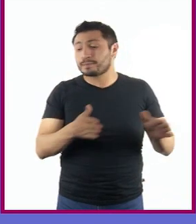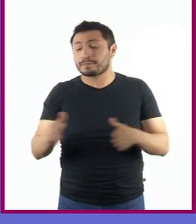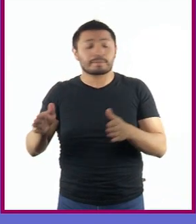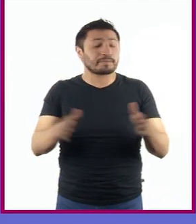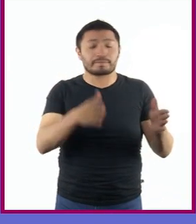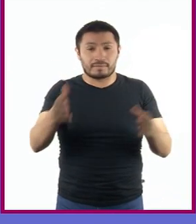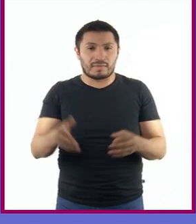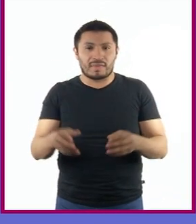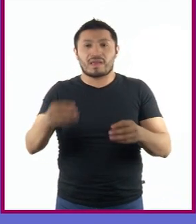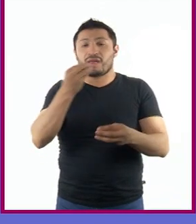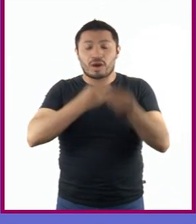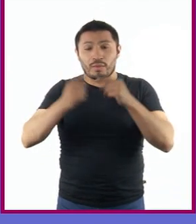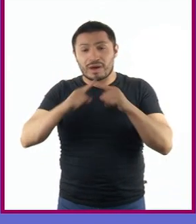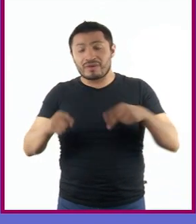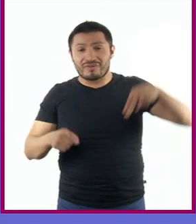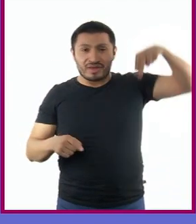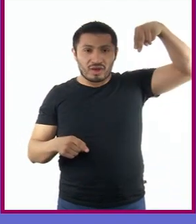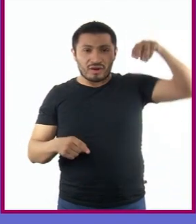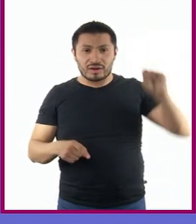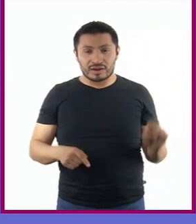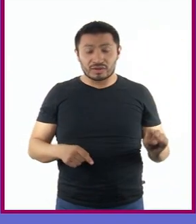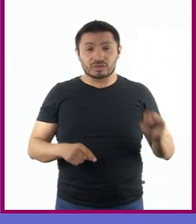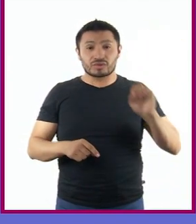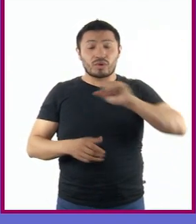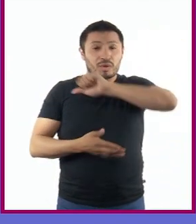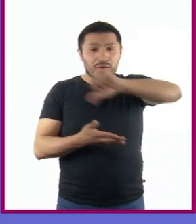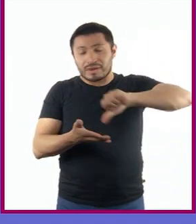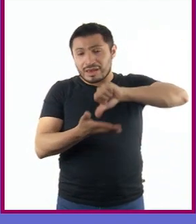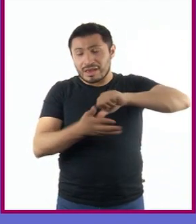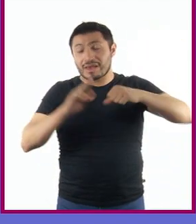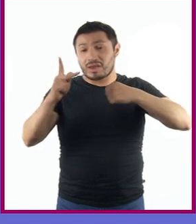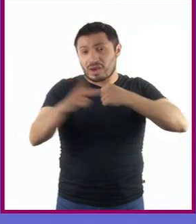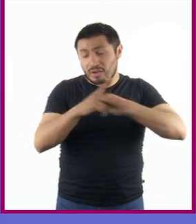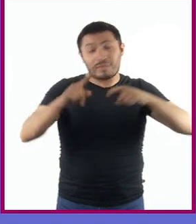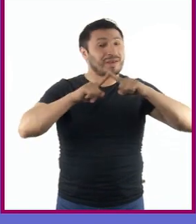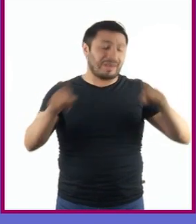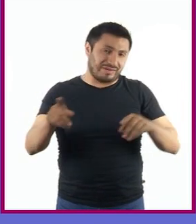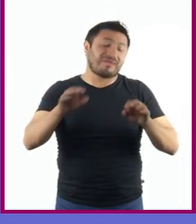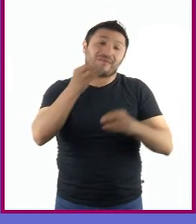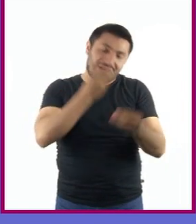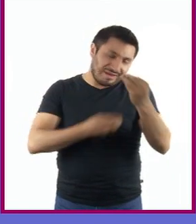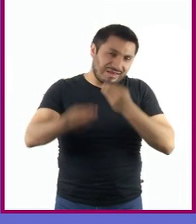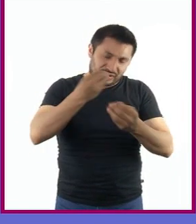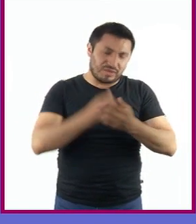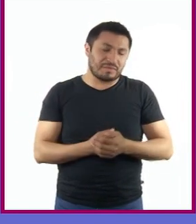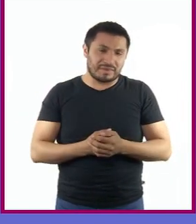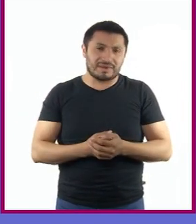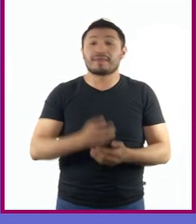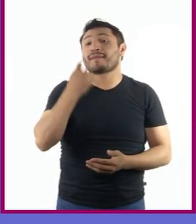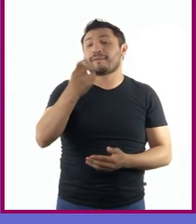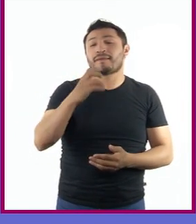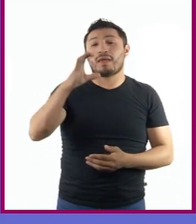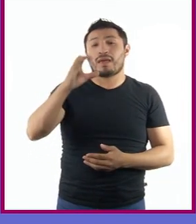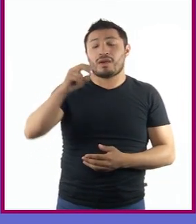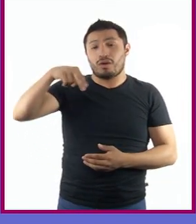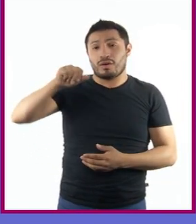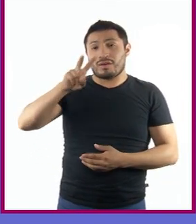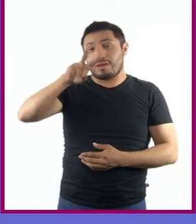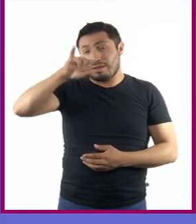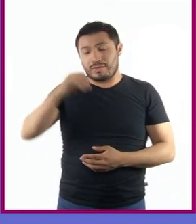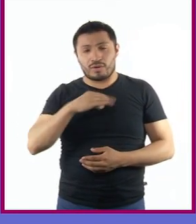en el norte, en el sur o en el centro del país. Por estas razones, en Conavio surgió